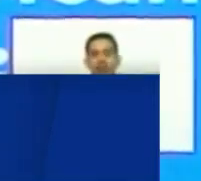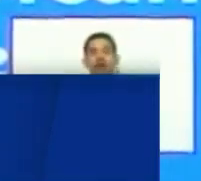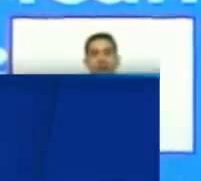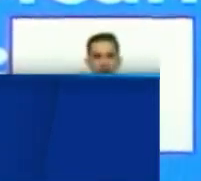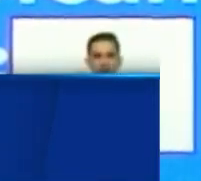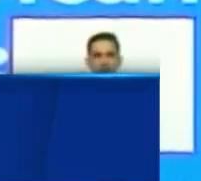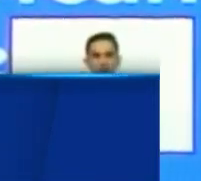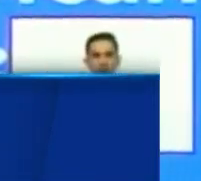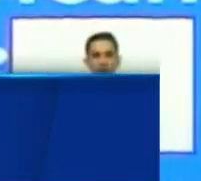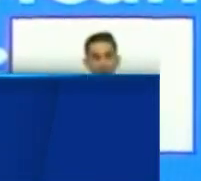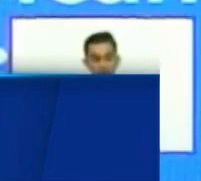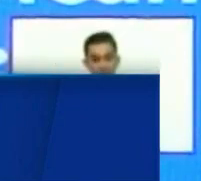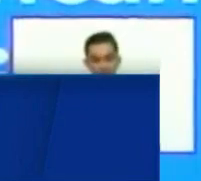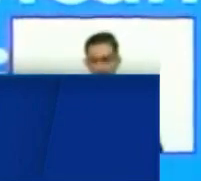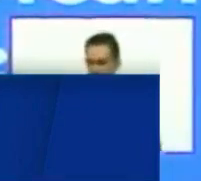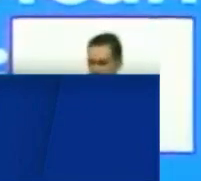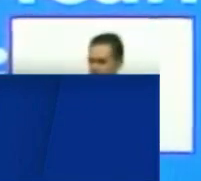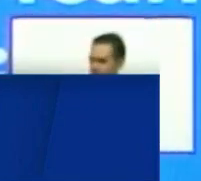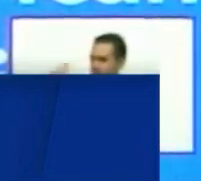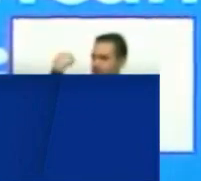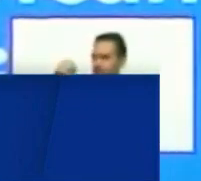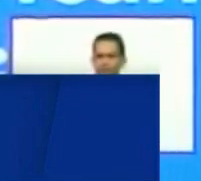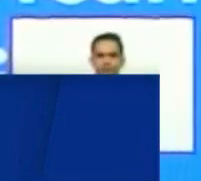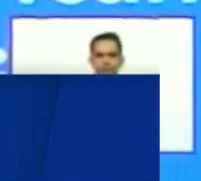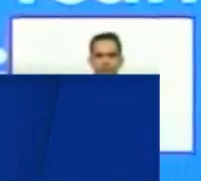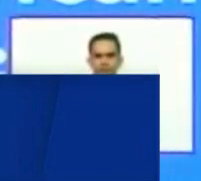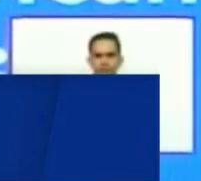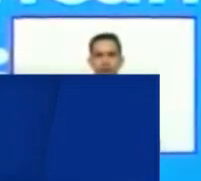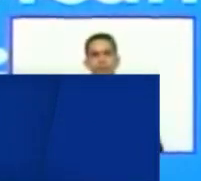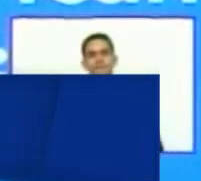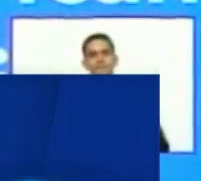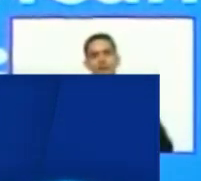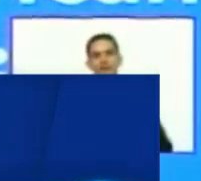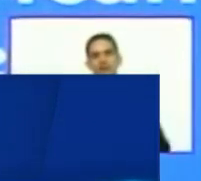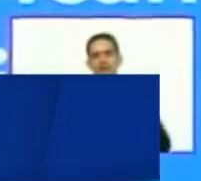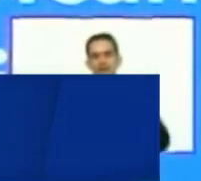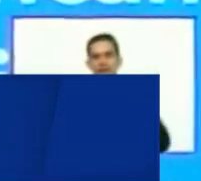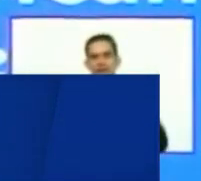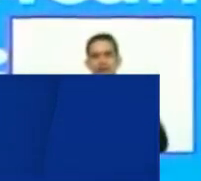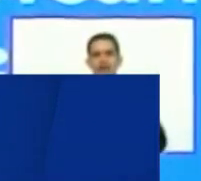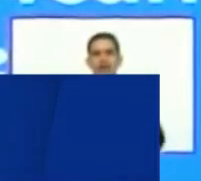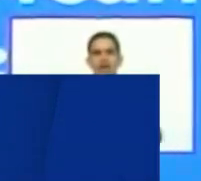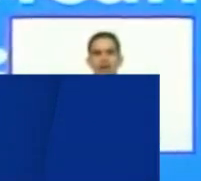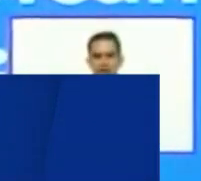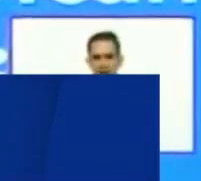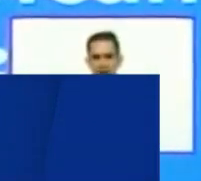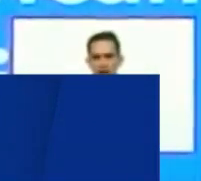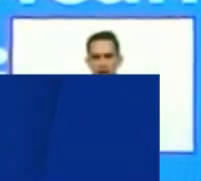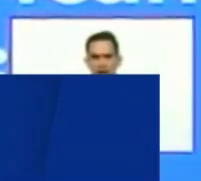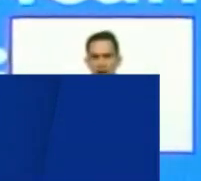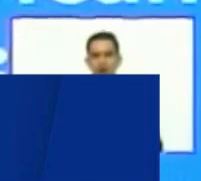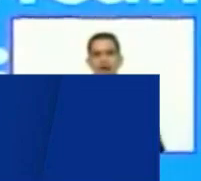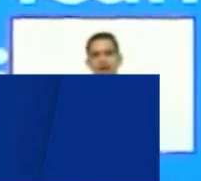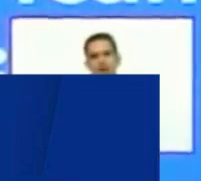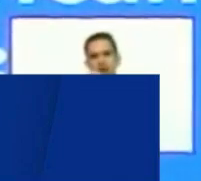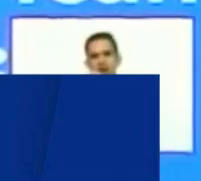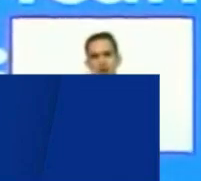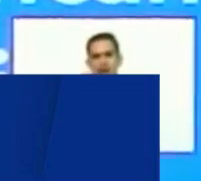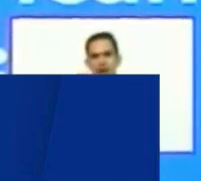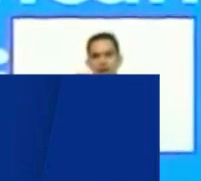asumo la presidencia pro tempore de la Comunidad de Estados